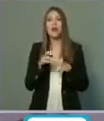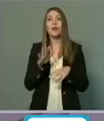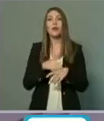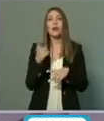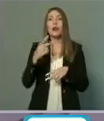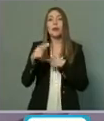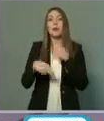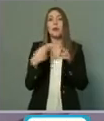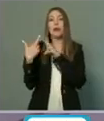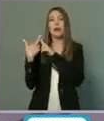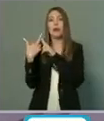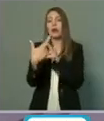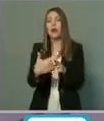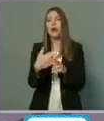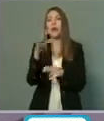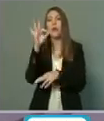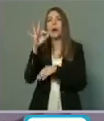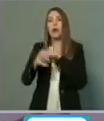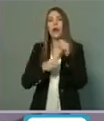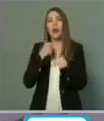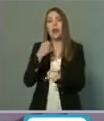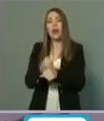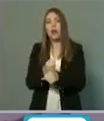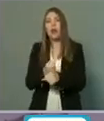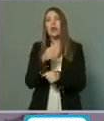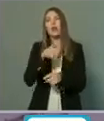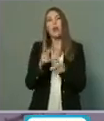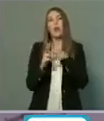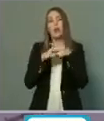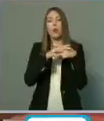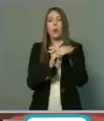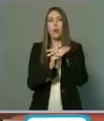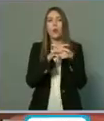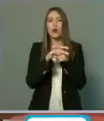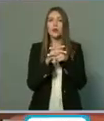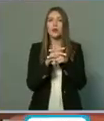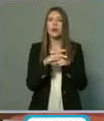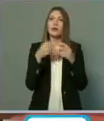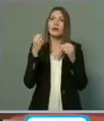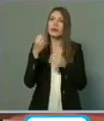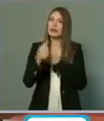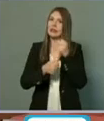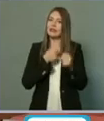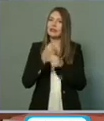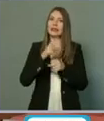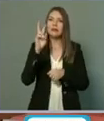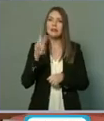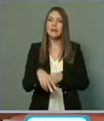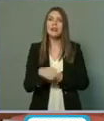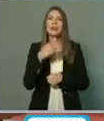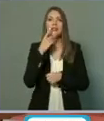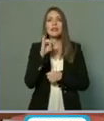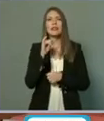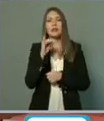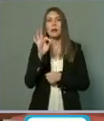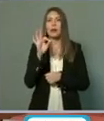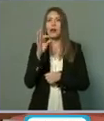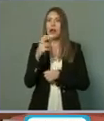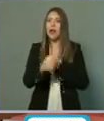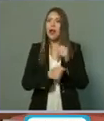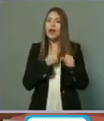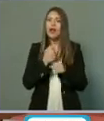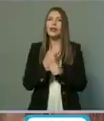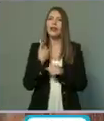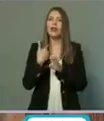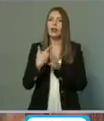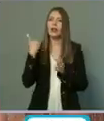celebrar 40 años de trayectoria dentro de la lucha libre, Andrés. 40 años, muchos años, ¿no? Oye, 40 años, y hace rato le estaba preguntando,